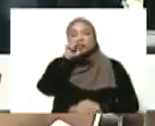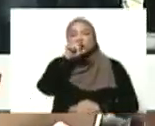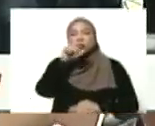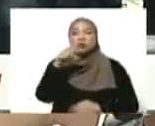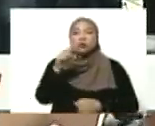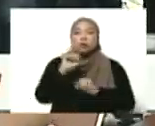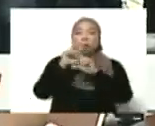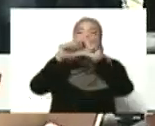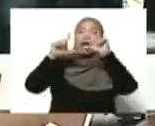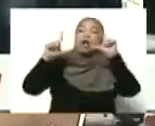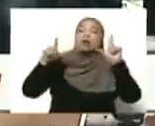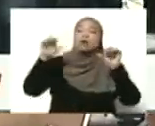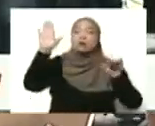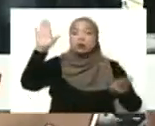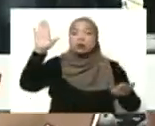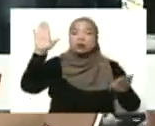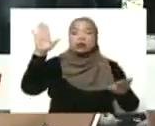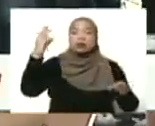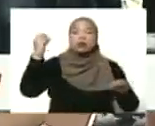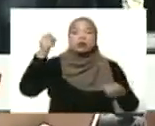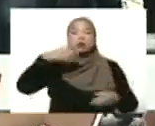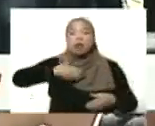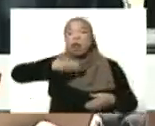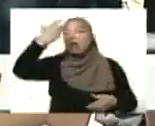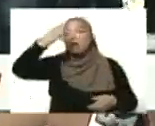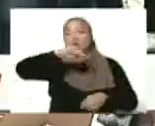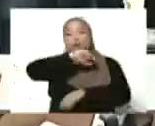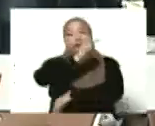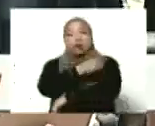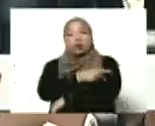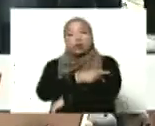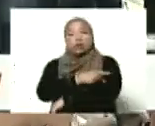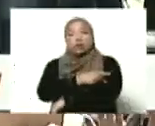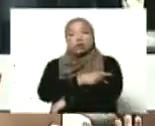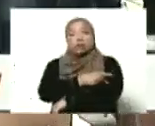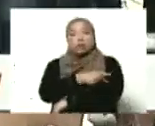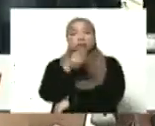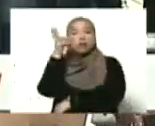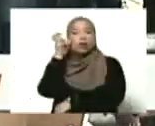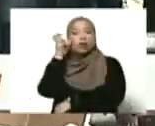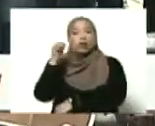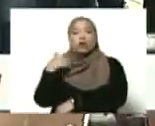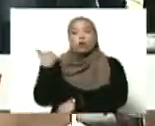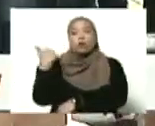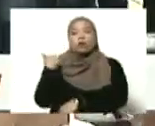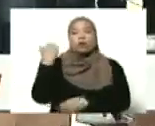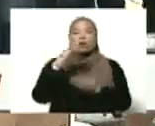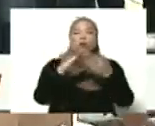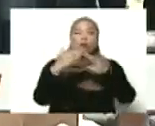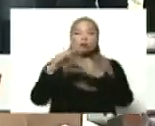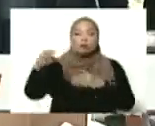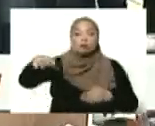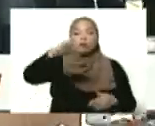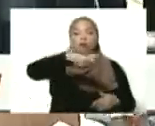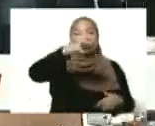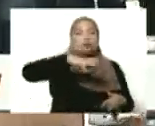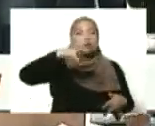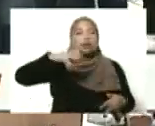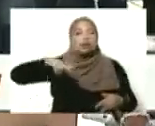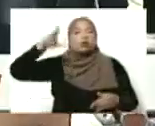juramento a viva voz, fuerte, que lo escuchen en cualquier rincón de Venezuela, que